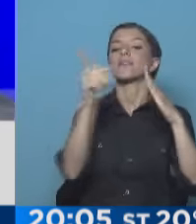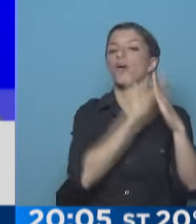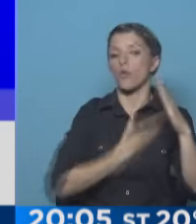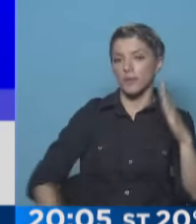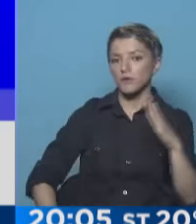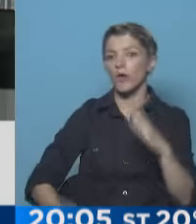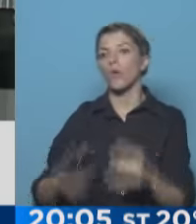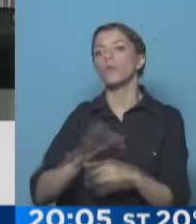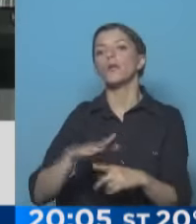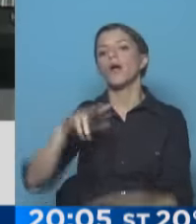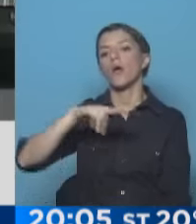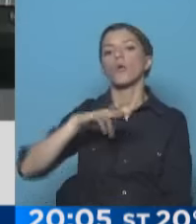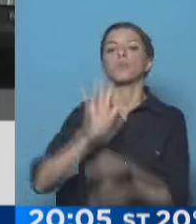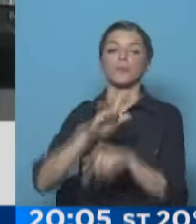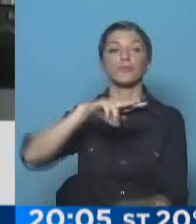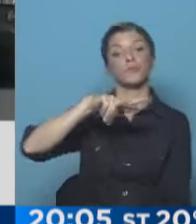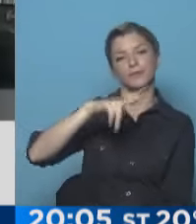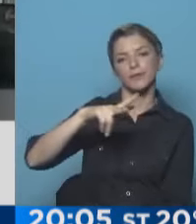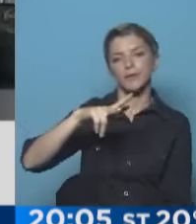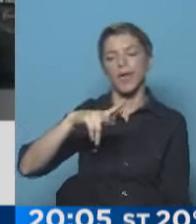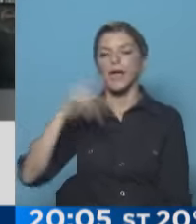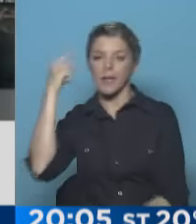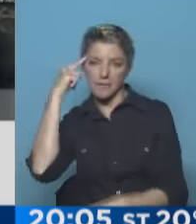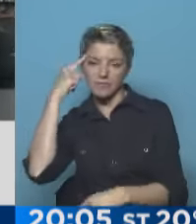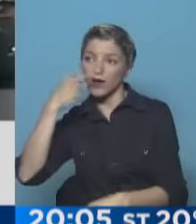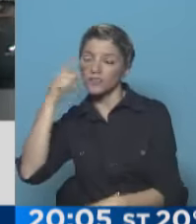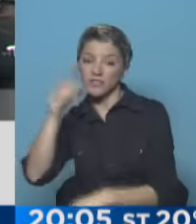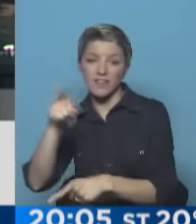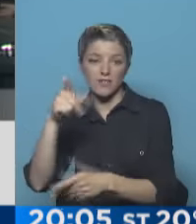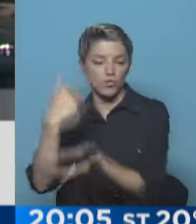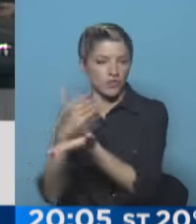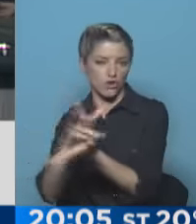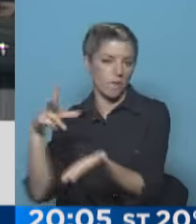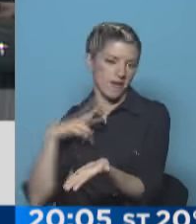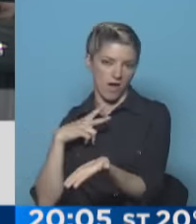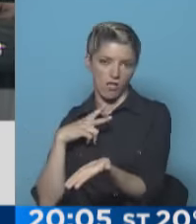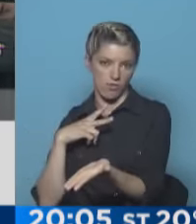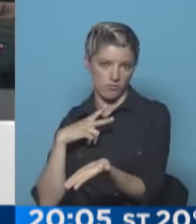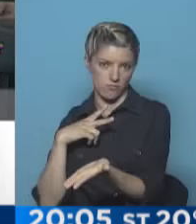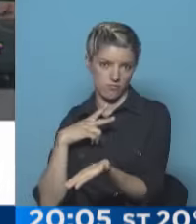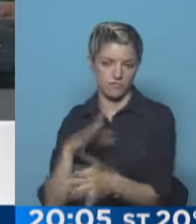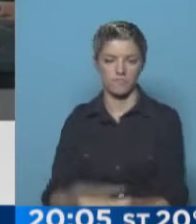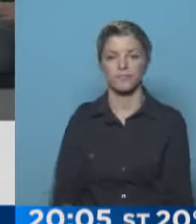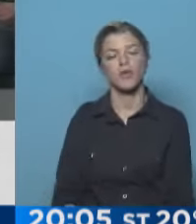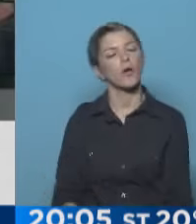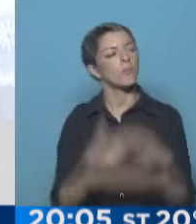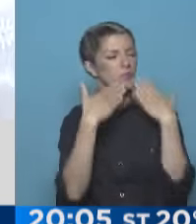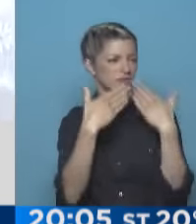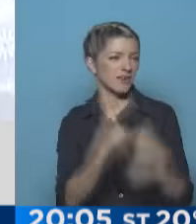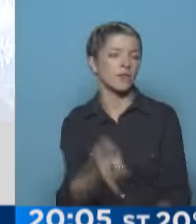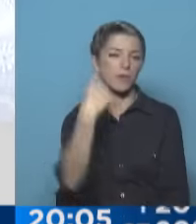tí que le devuelva los privilegios a los sectores concentrados de la economía que los perdieron esos privilegios hace 12 años gobernador gracias por venir